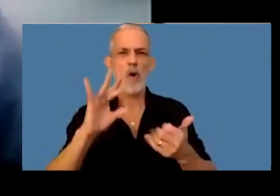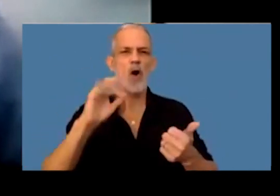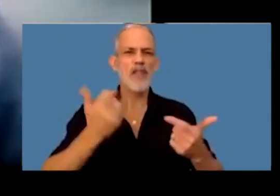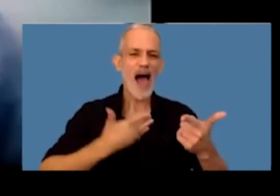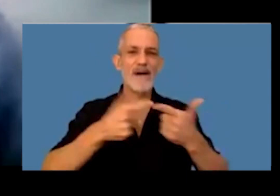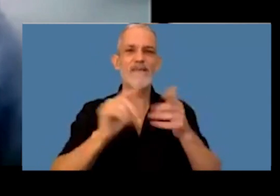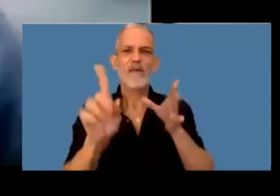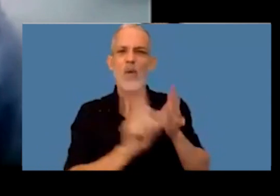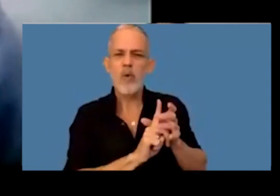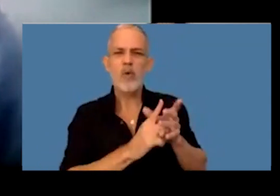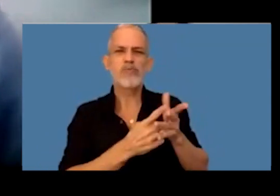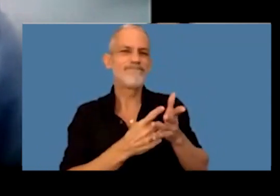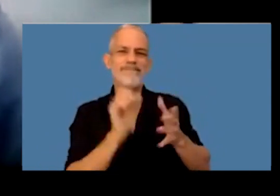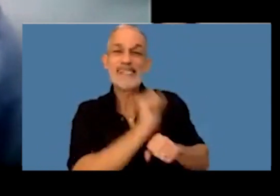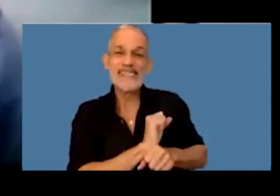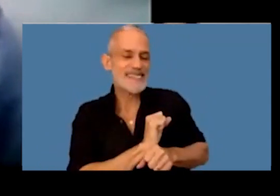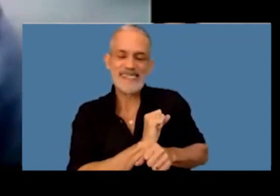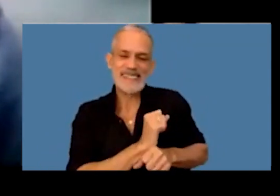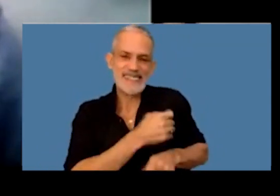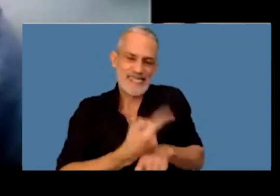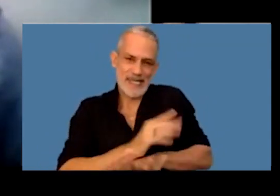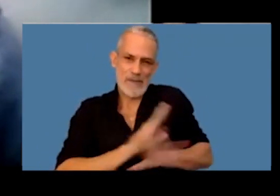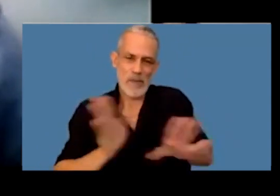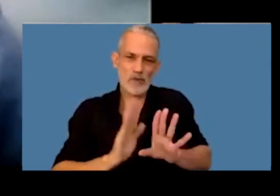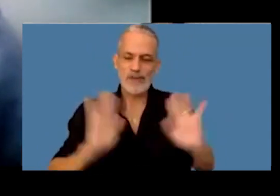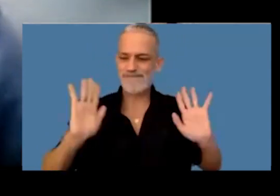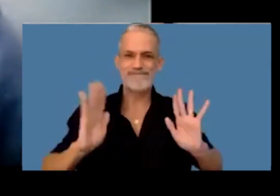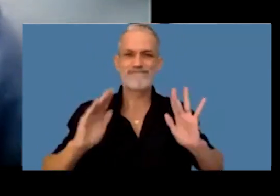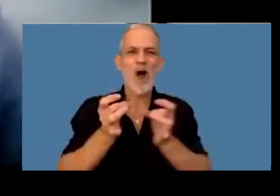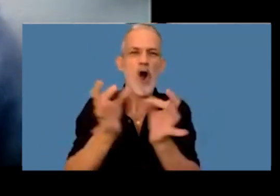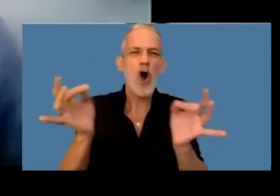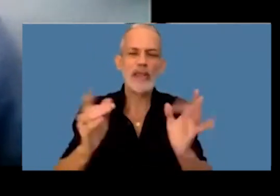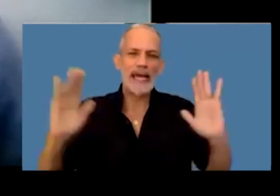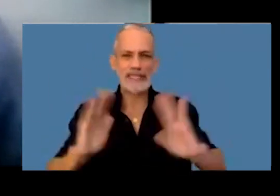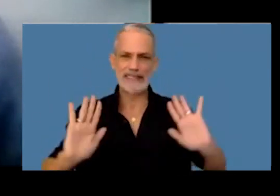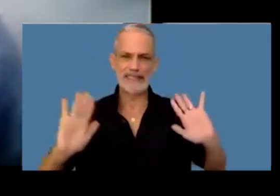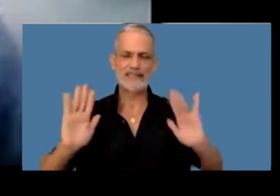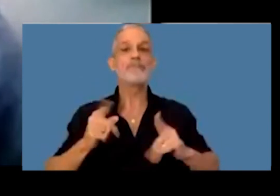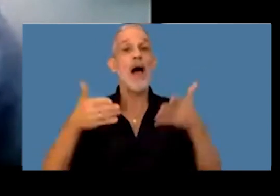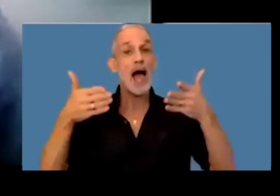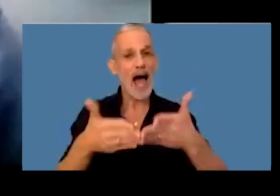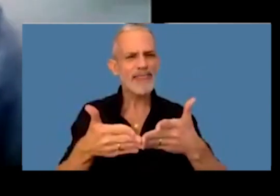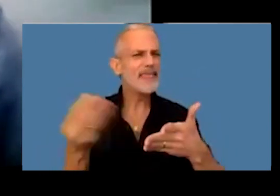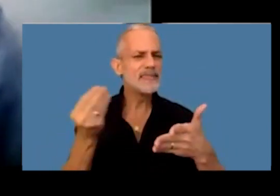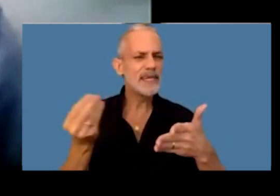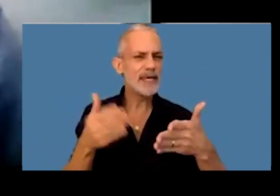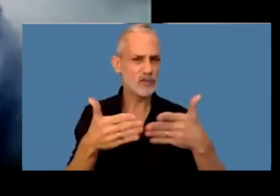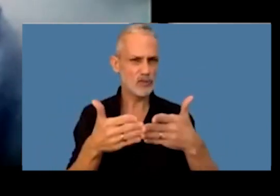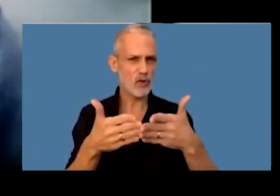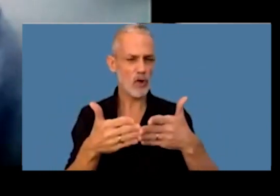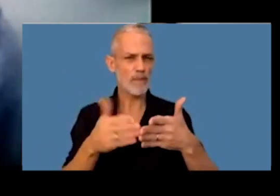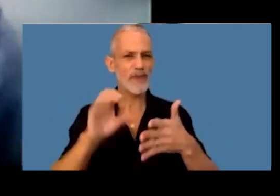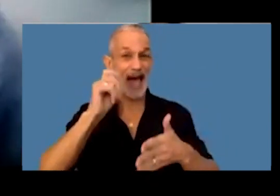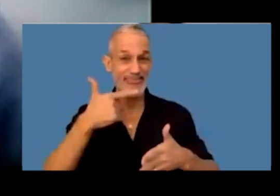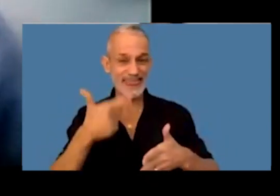momento, no permitía eso porque teníamos que evitar todo tipo de contagio, la Agencia Nacional de Discapacidad, a través